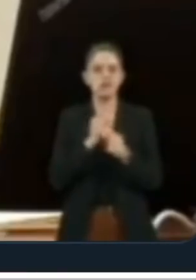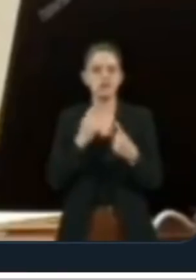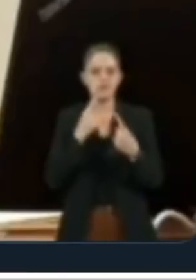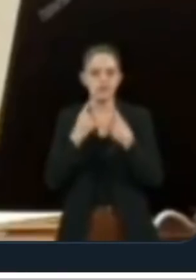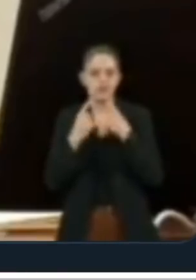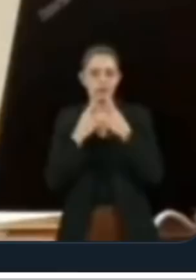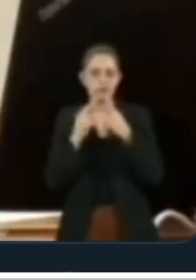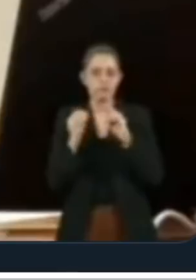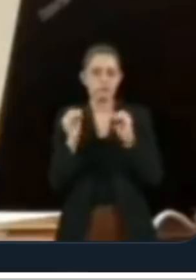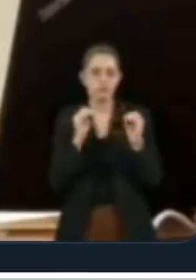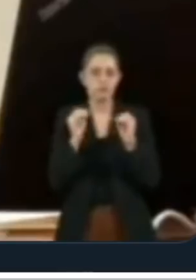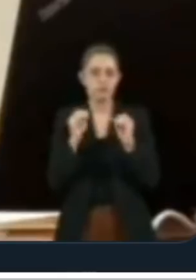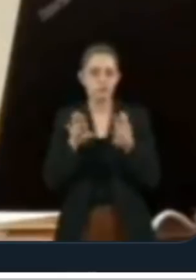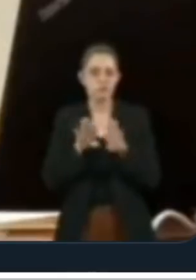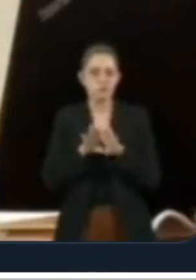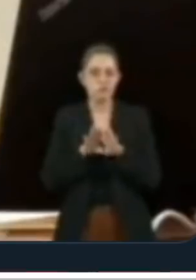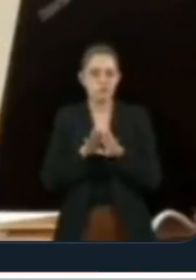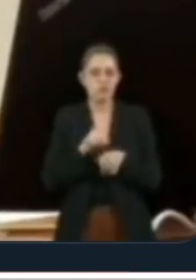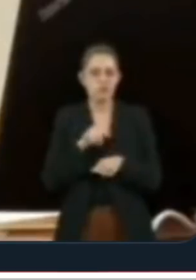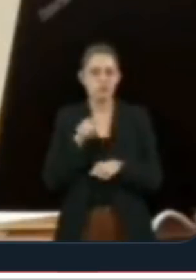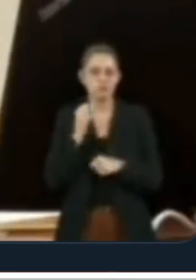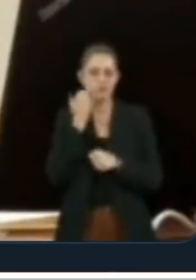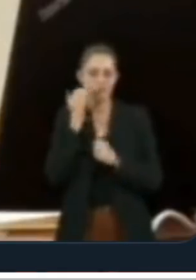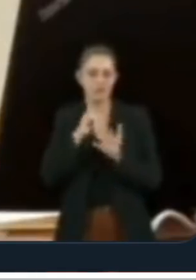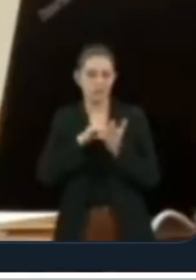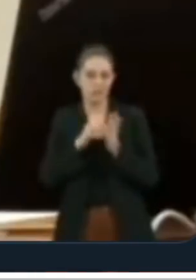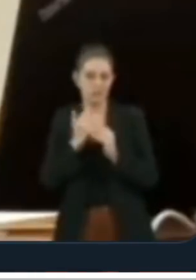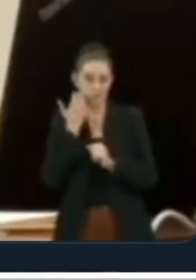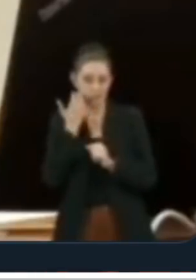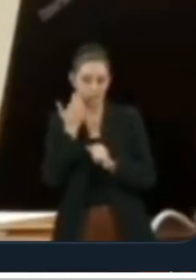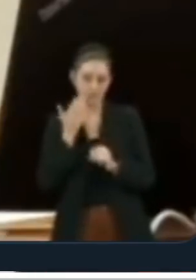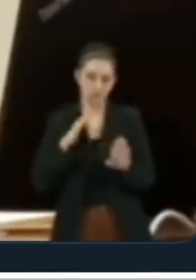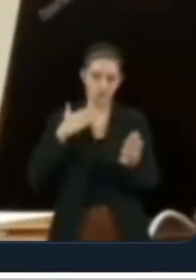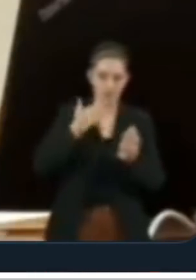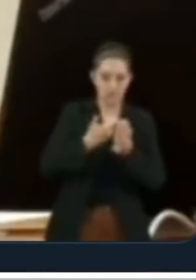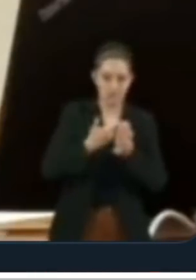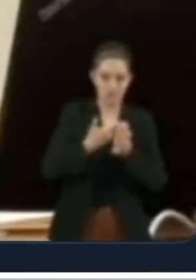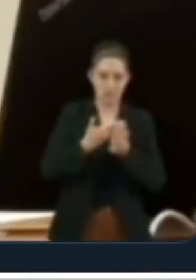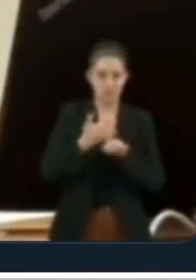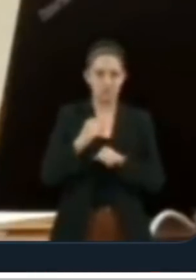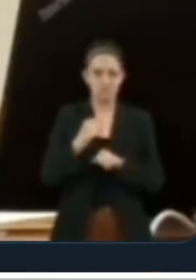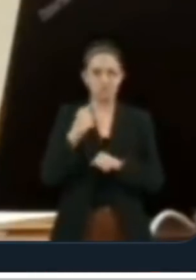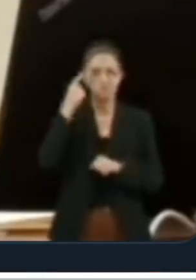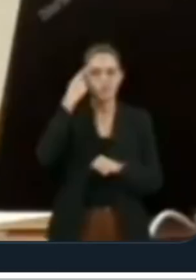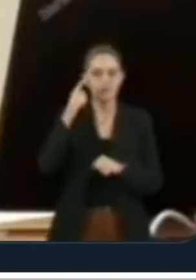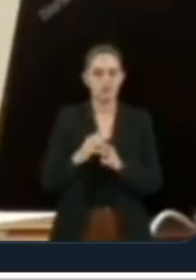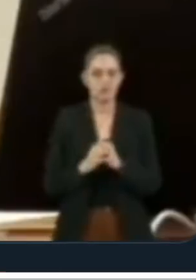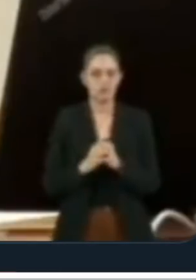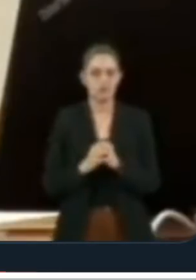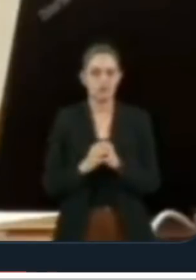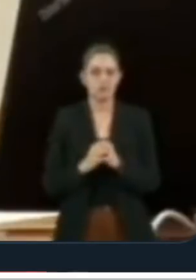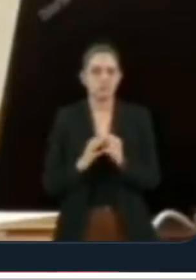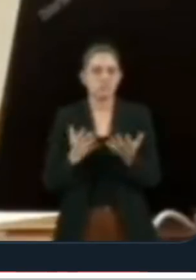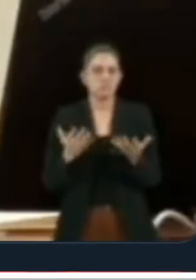público es parte de una estrategia malintencionada, dolosamente construida, para tratar de conseguir no